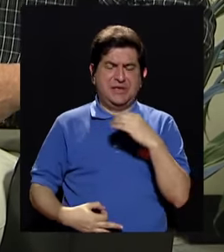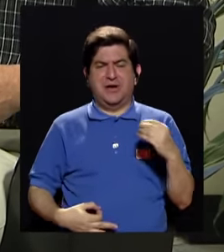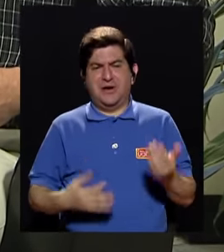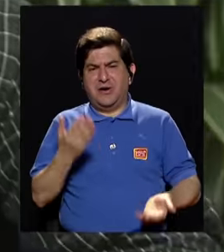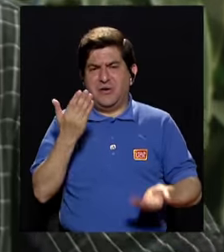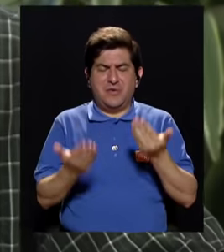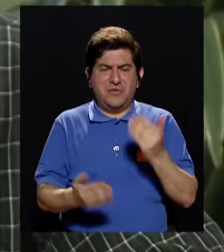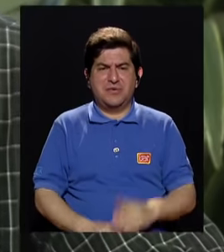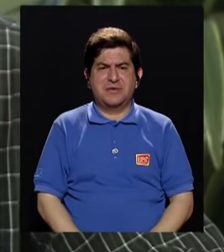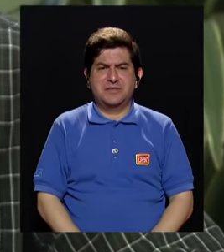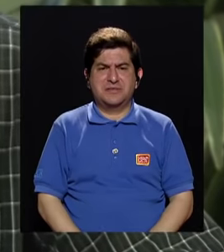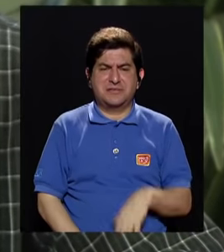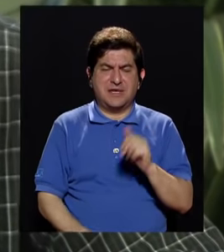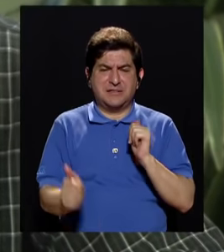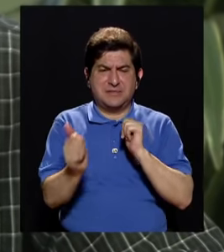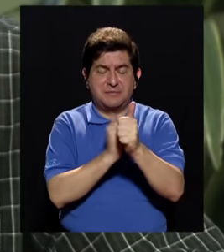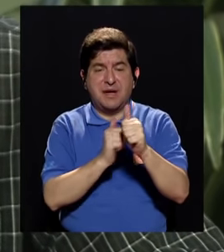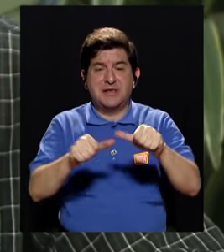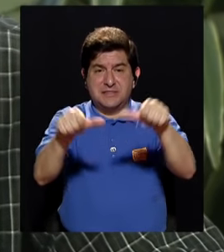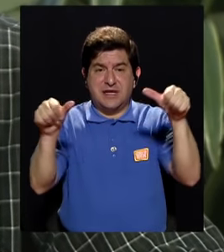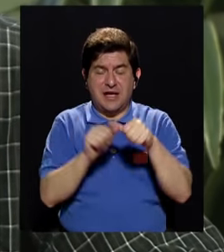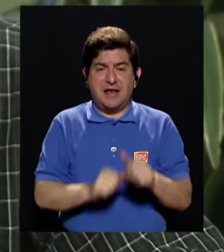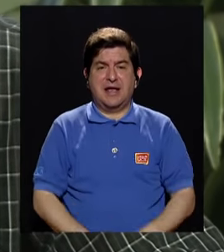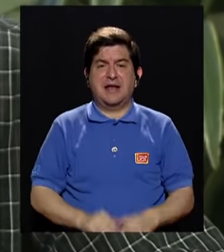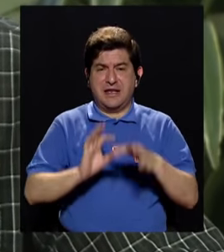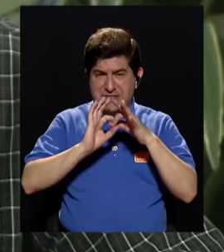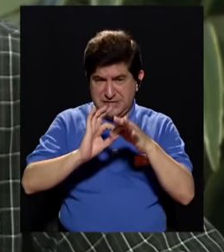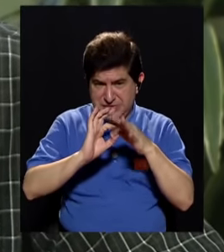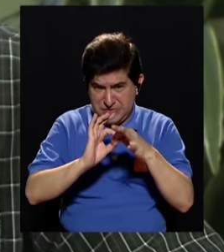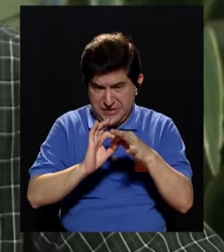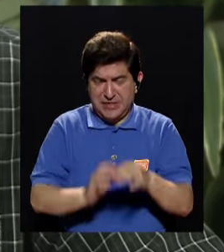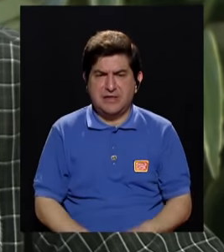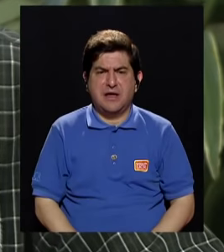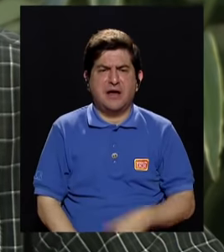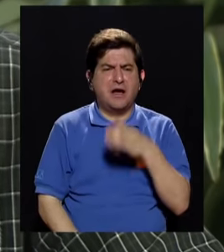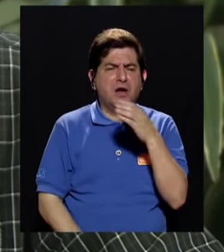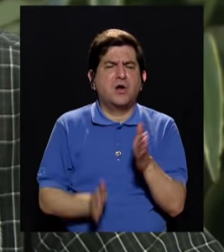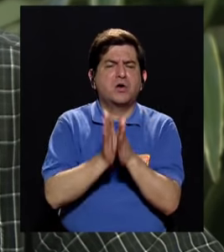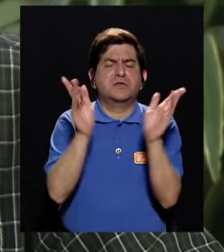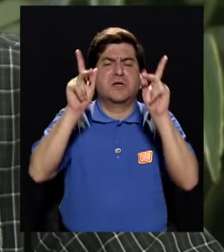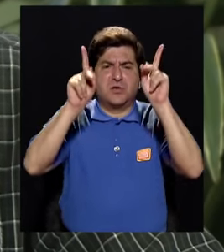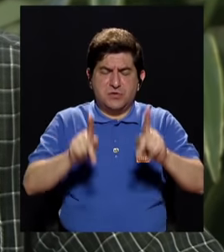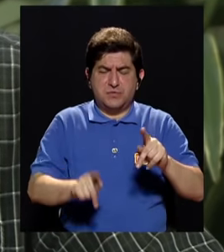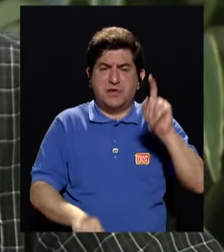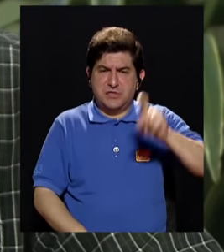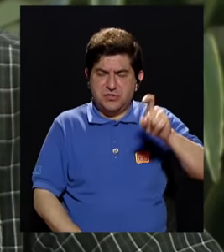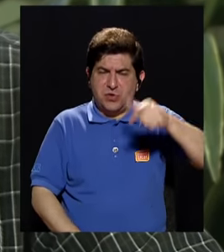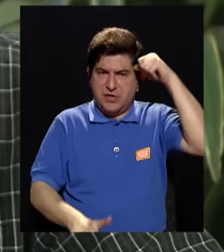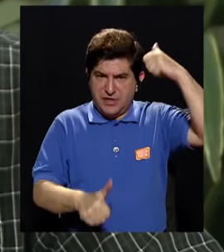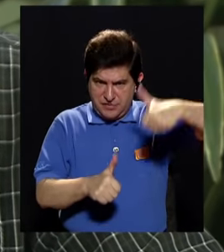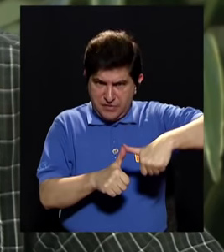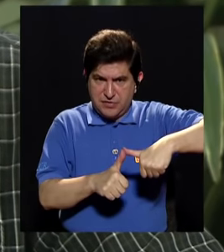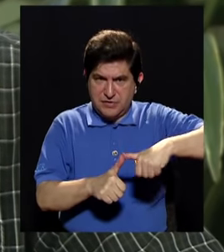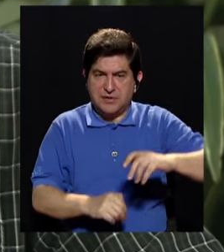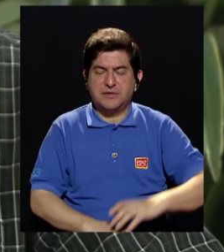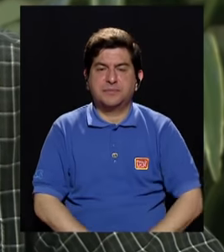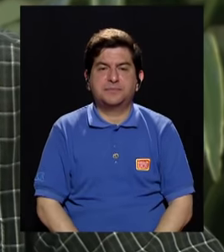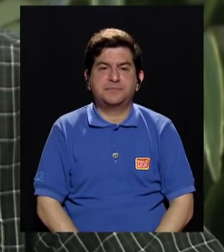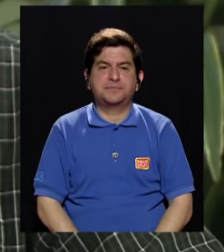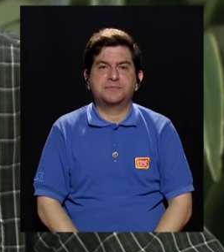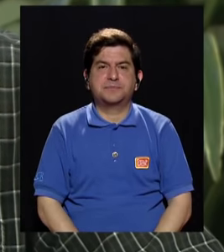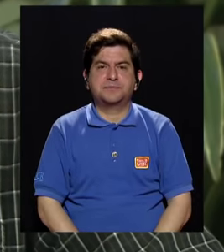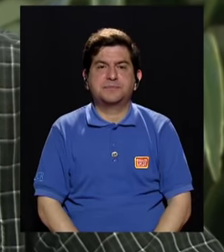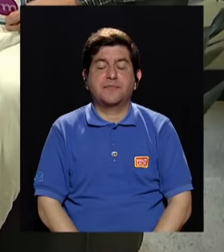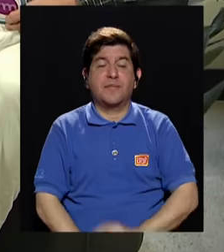física que trascienda lo sexual verdad existen recomendaciones generales que las personas tienen que tomar en cuenta